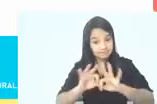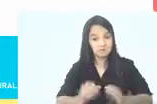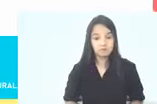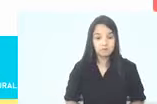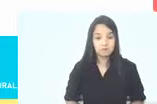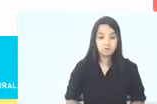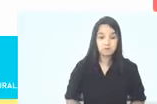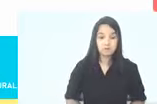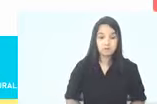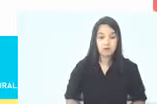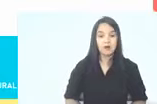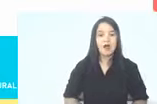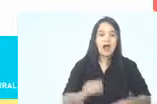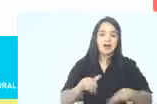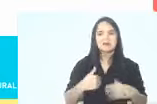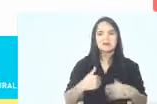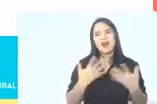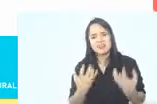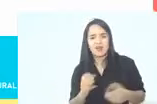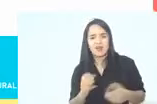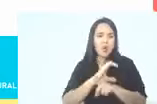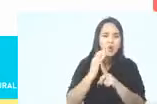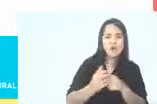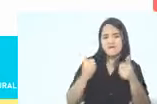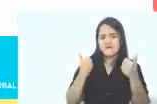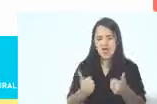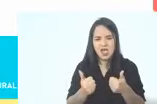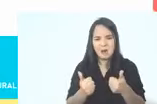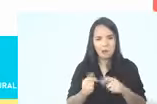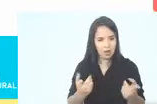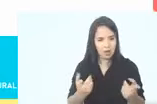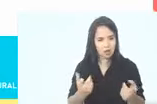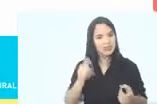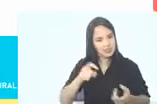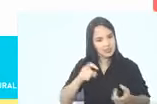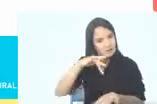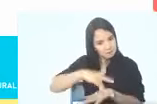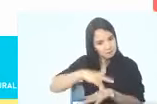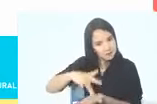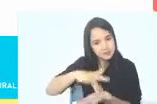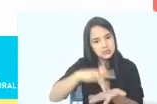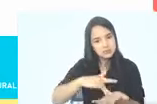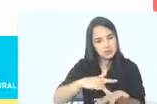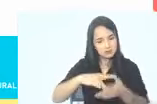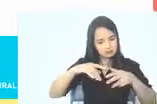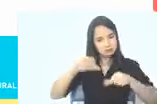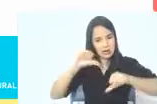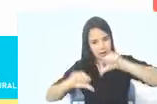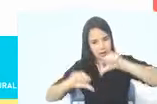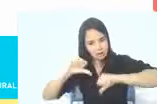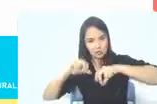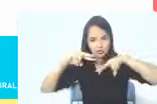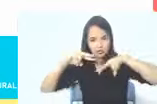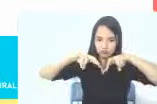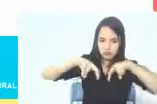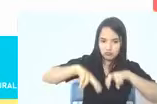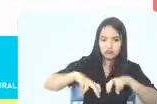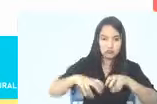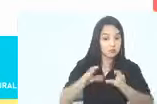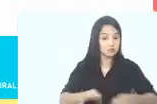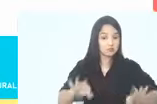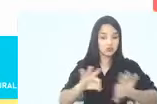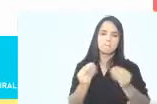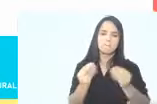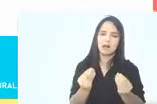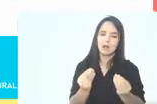con una ruta ya clara, que no la tenemos en este momento en muchos municipios, muy pocos los que creo que la tengan, pero